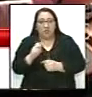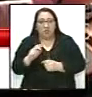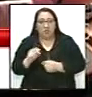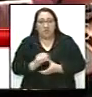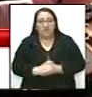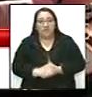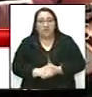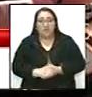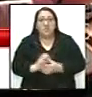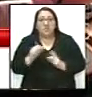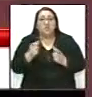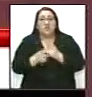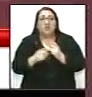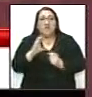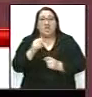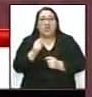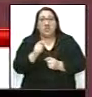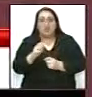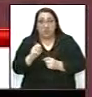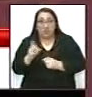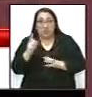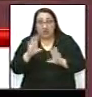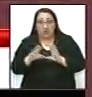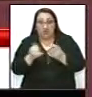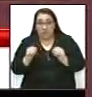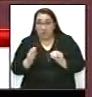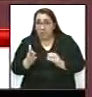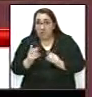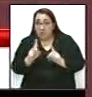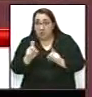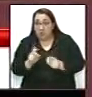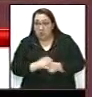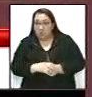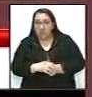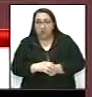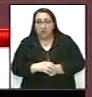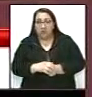Sí, congresista Castro, ¿es para formular algún informe?